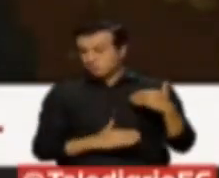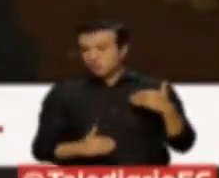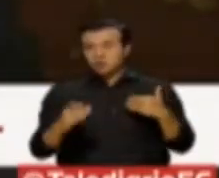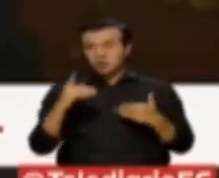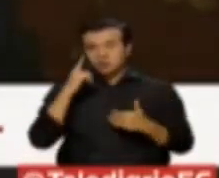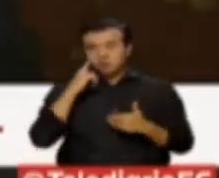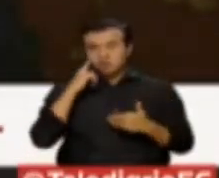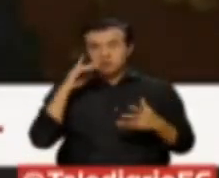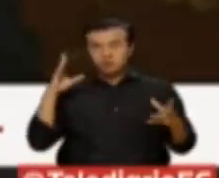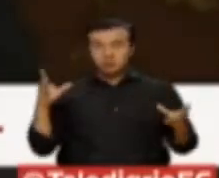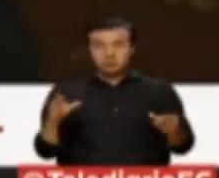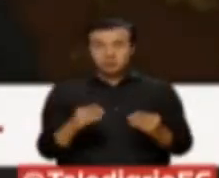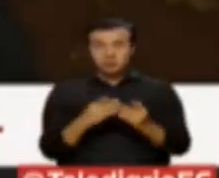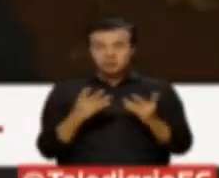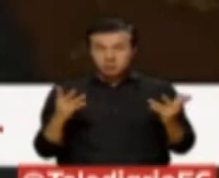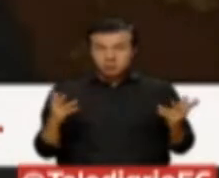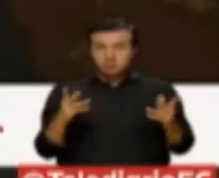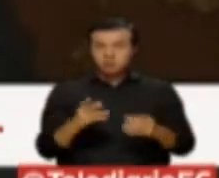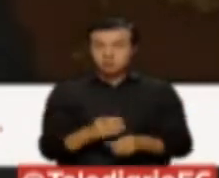las